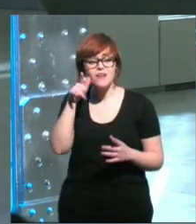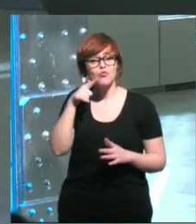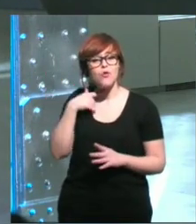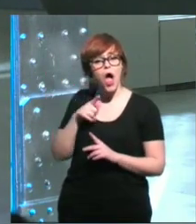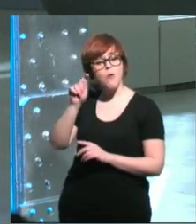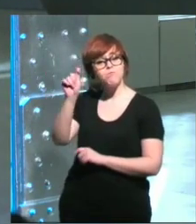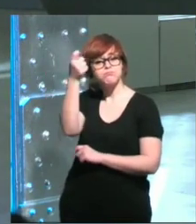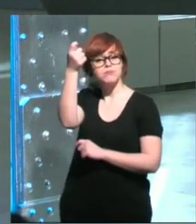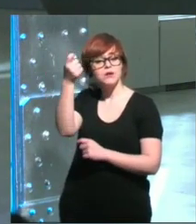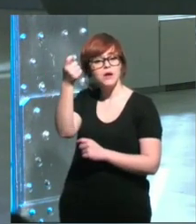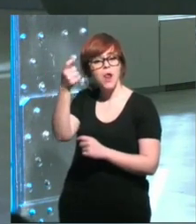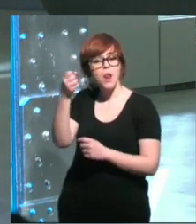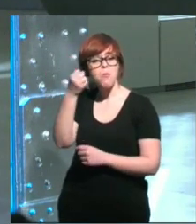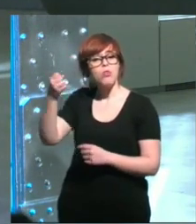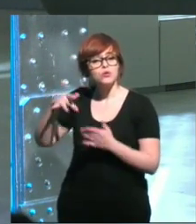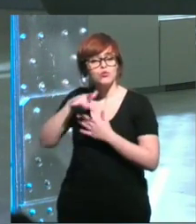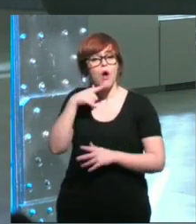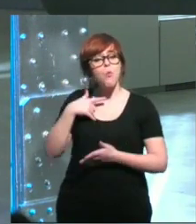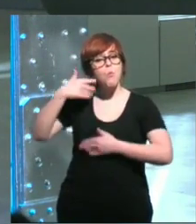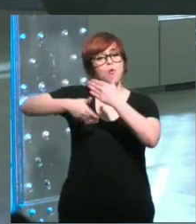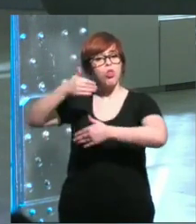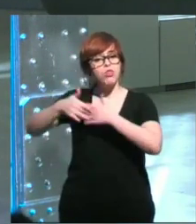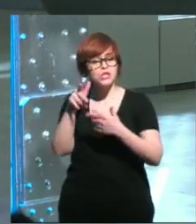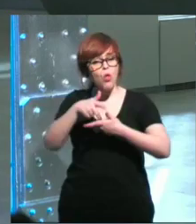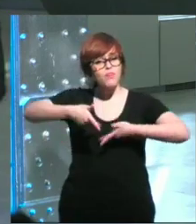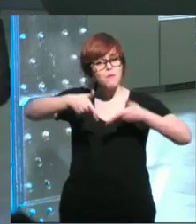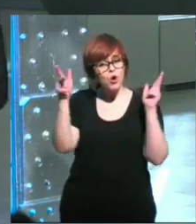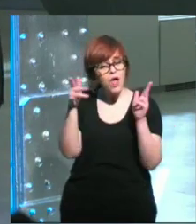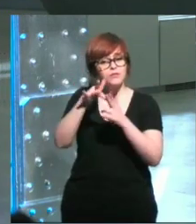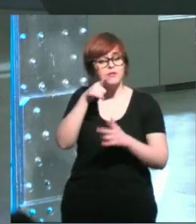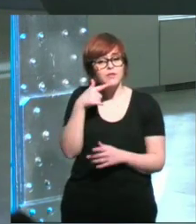proceso democrático, transparente y abierto, y que ganó por mayoría absoluta.